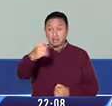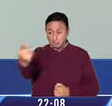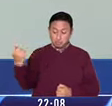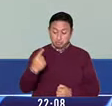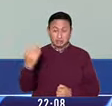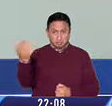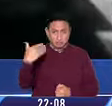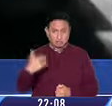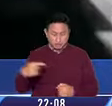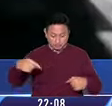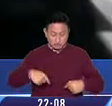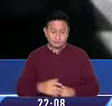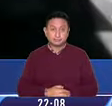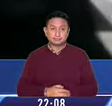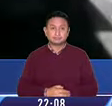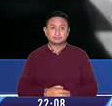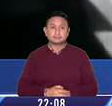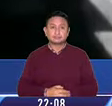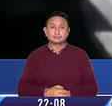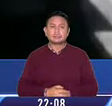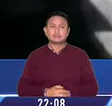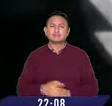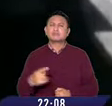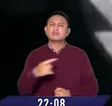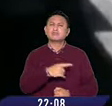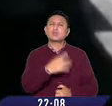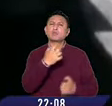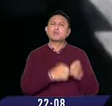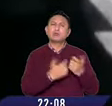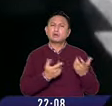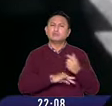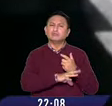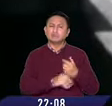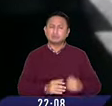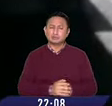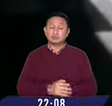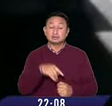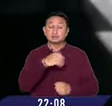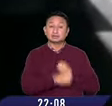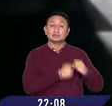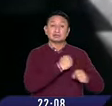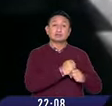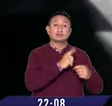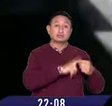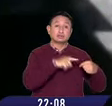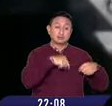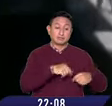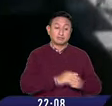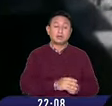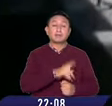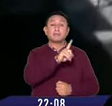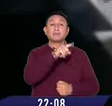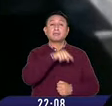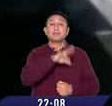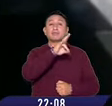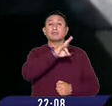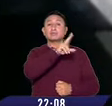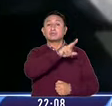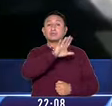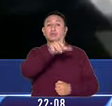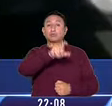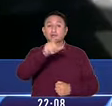que paren los vehículos. Pero hablemos de los nudos críticos del robo. En lo que va del año, en Quito se han detenido a